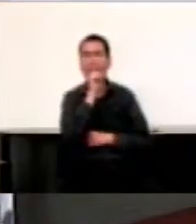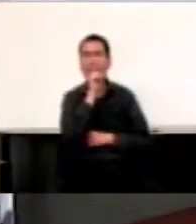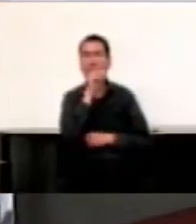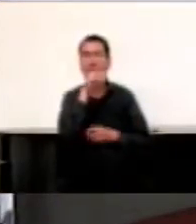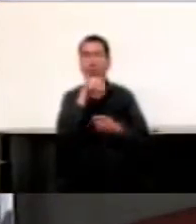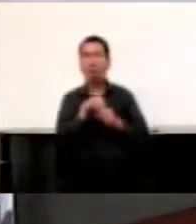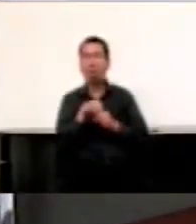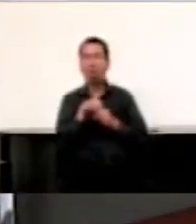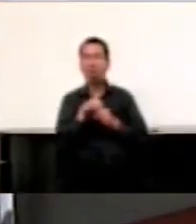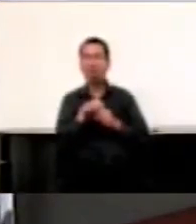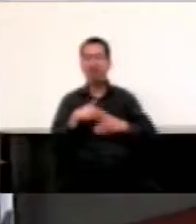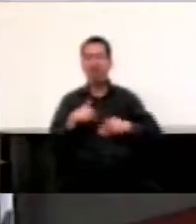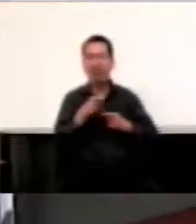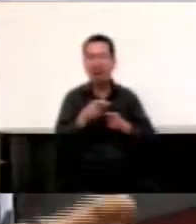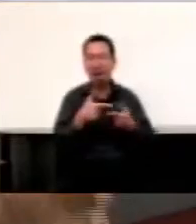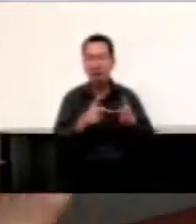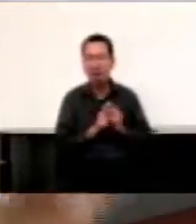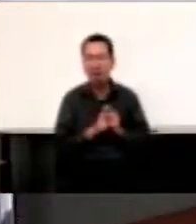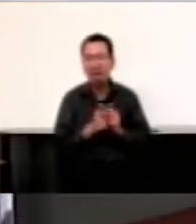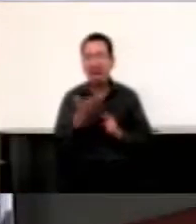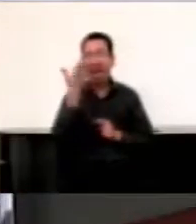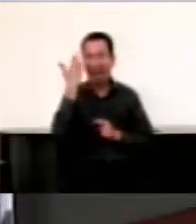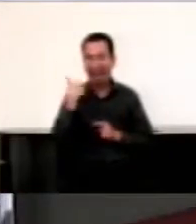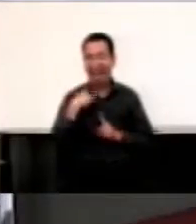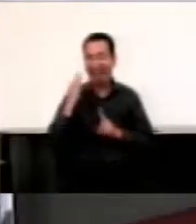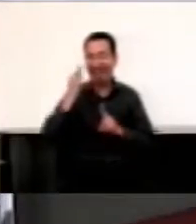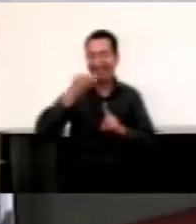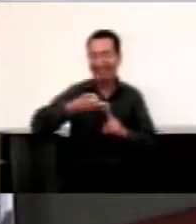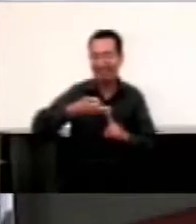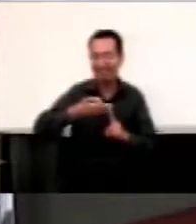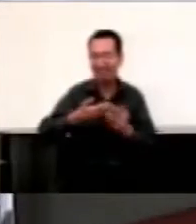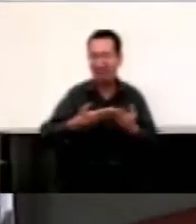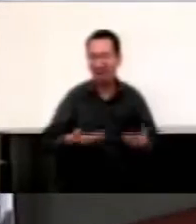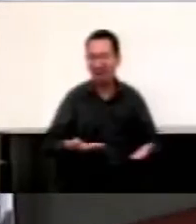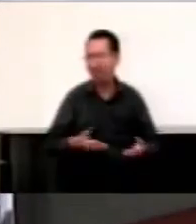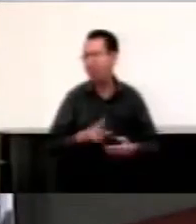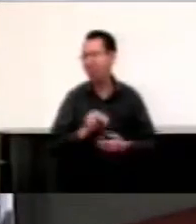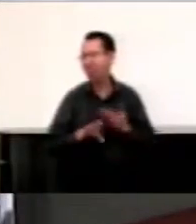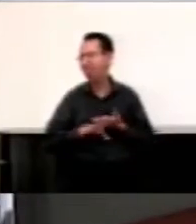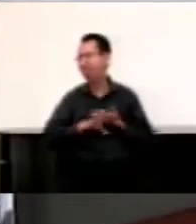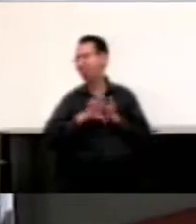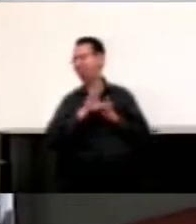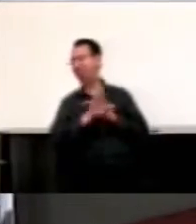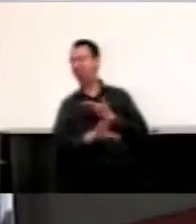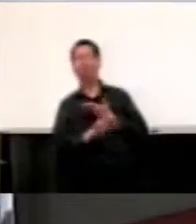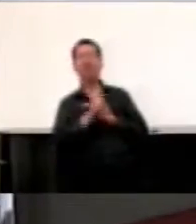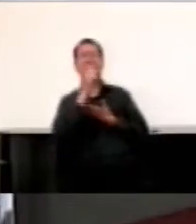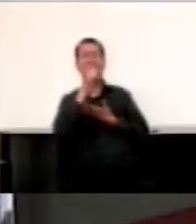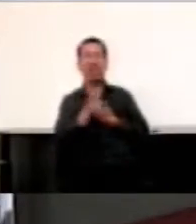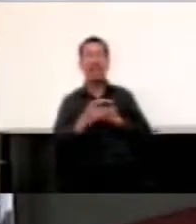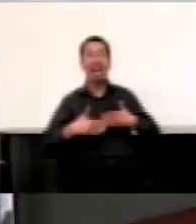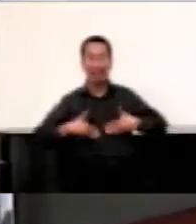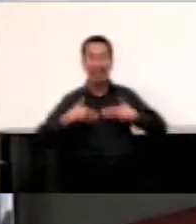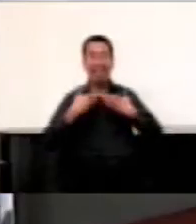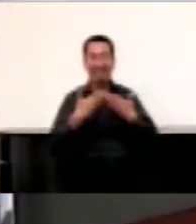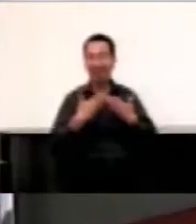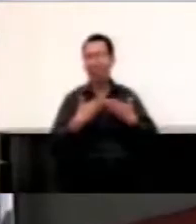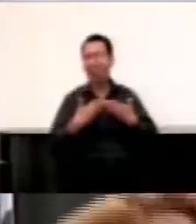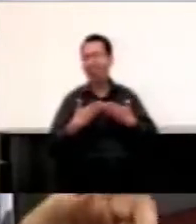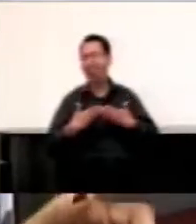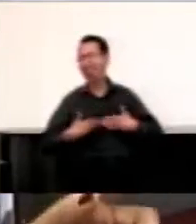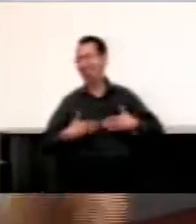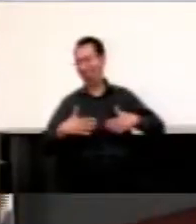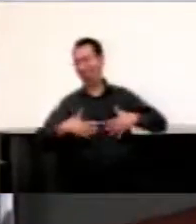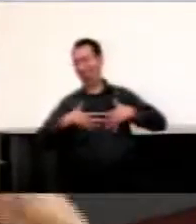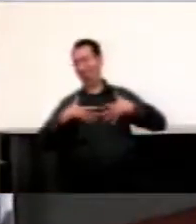competencia política. Hay una gráfica que a mí me gusta mucho, no sé si la puedan ver en las pantallas. Hay